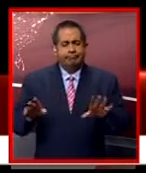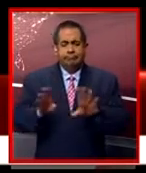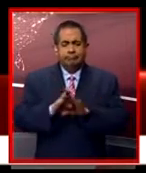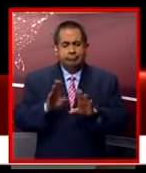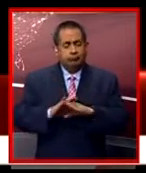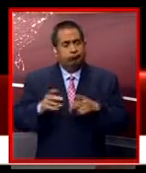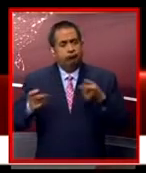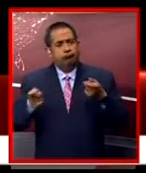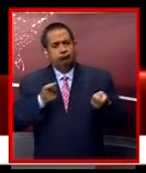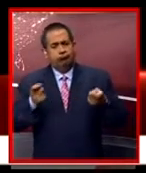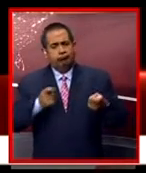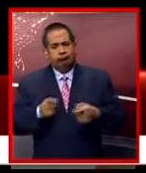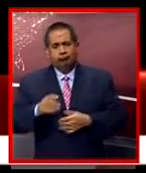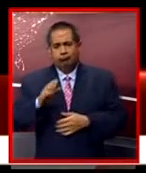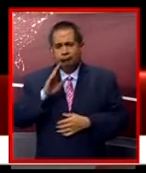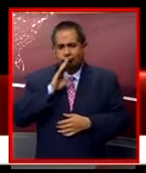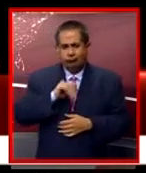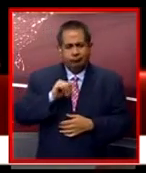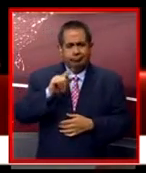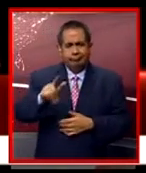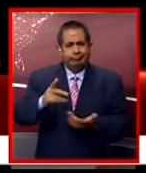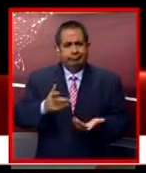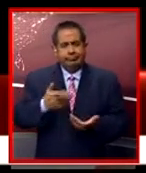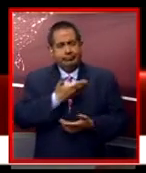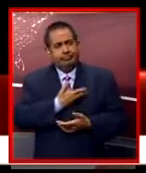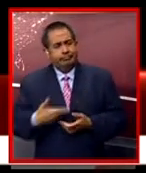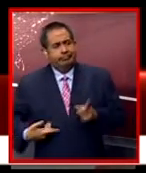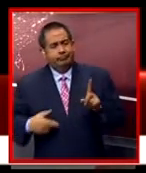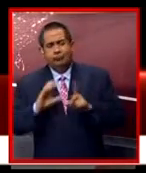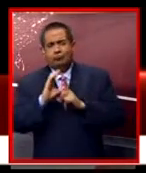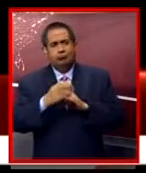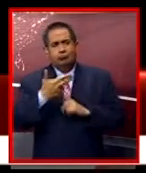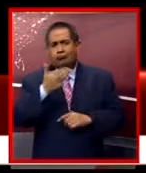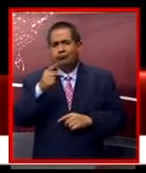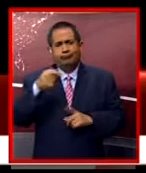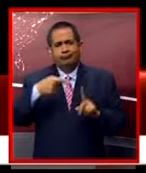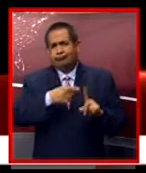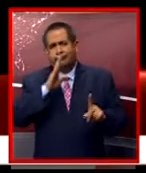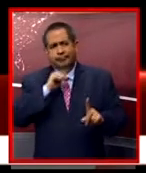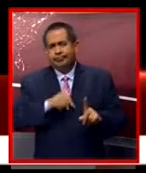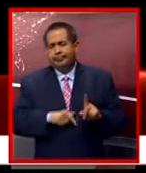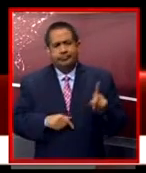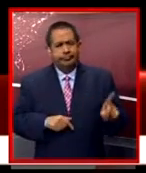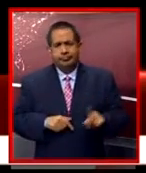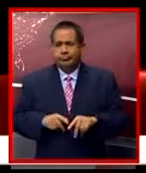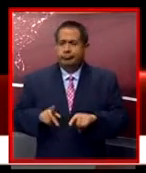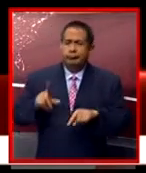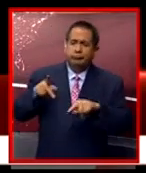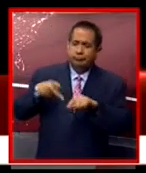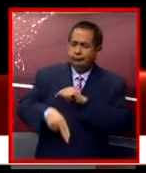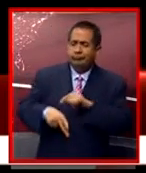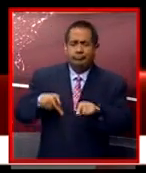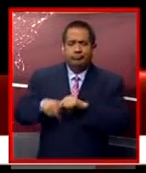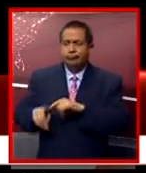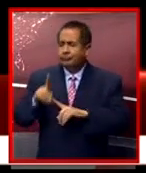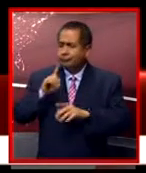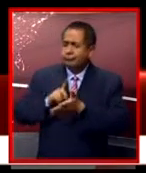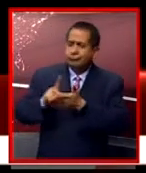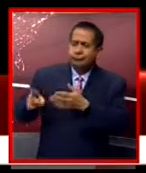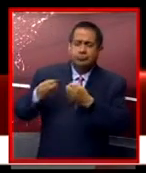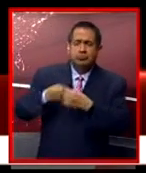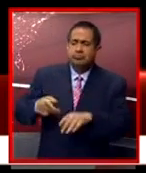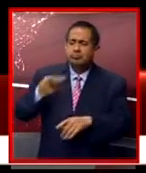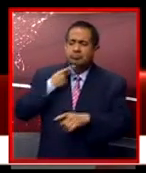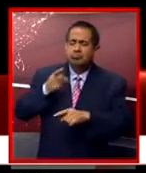mala conducción de la presidenta de la Comisión de Hacienda, cercenando nuestros derechos políticos